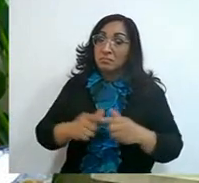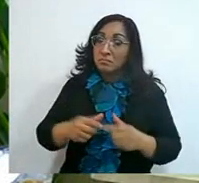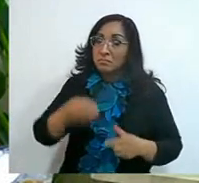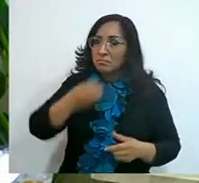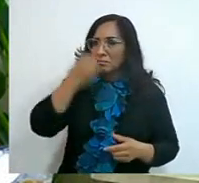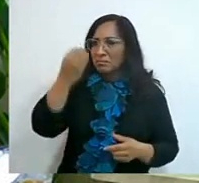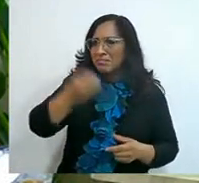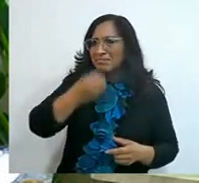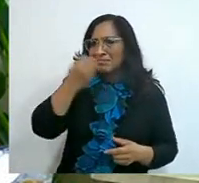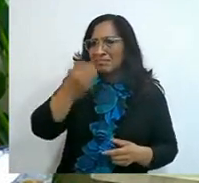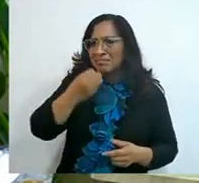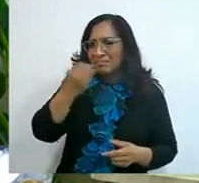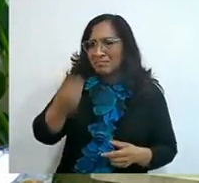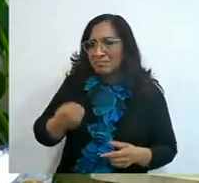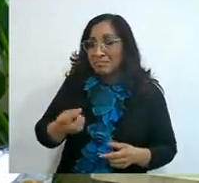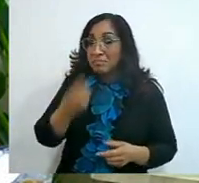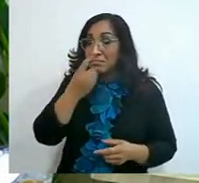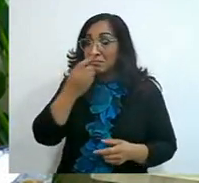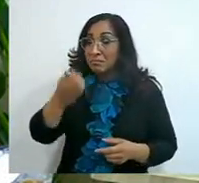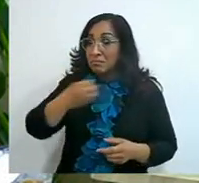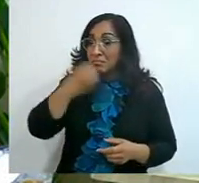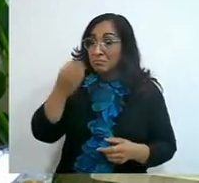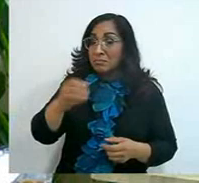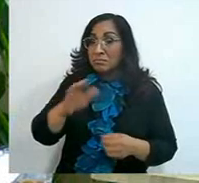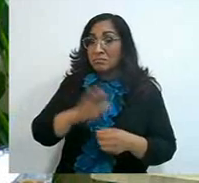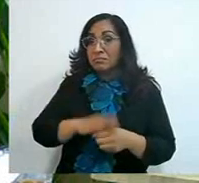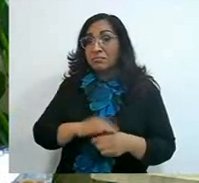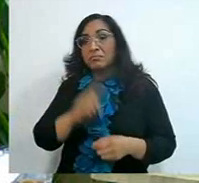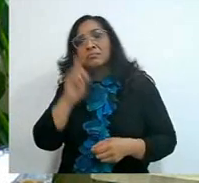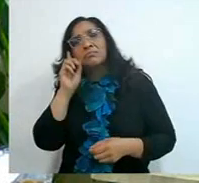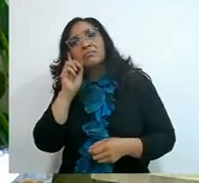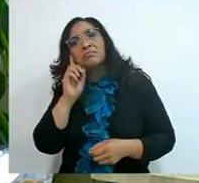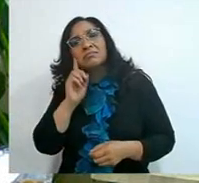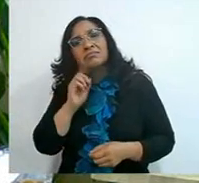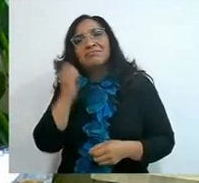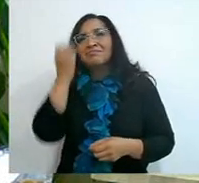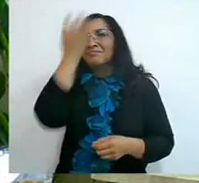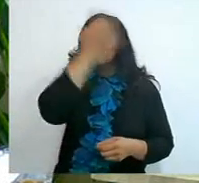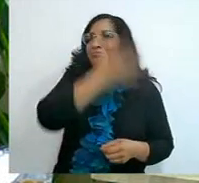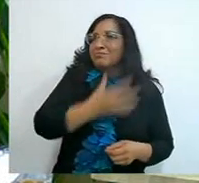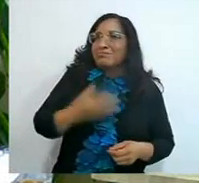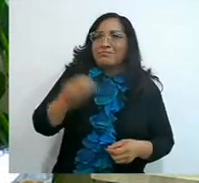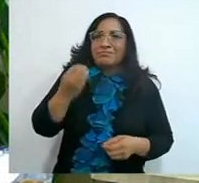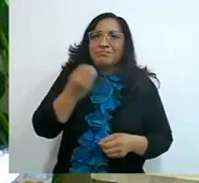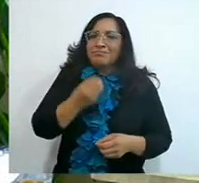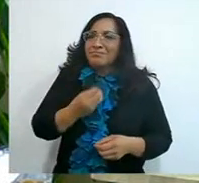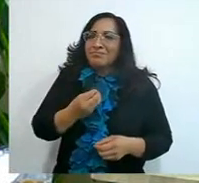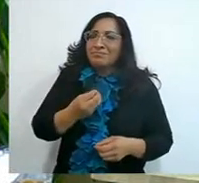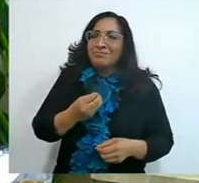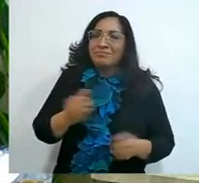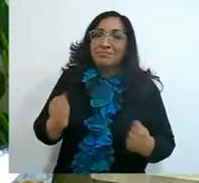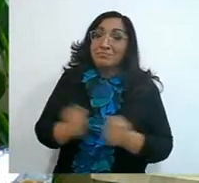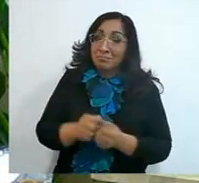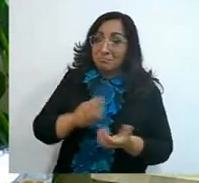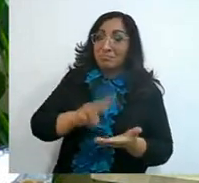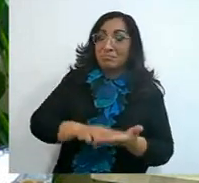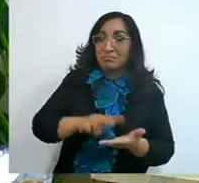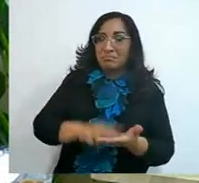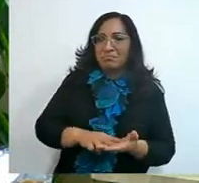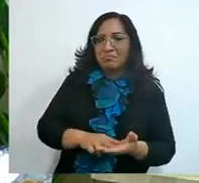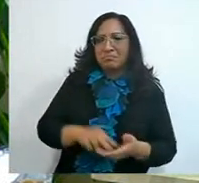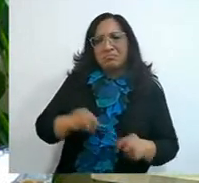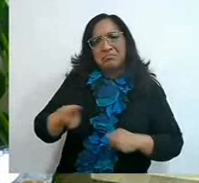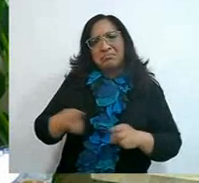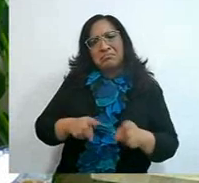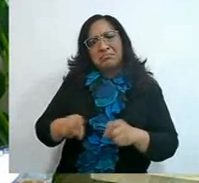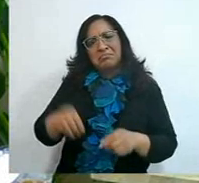ella que por favor ore acerca de la mujer virtuosa. Y la hermana, pues conocía